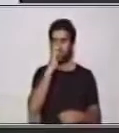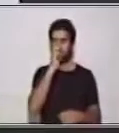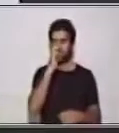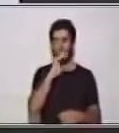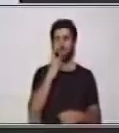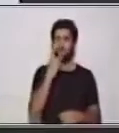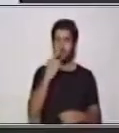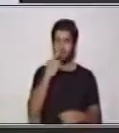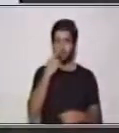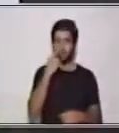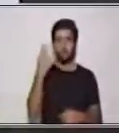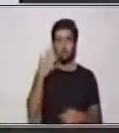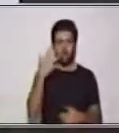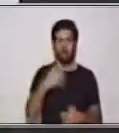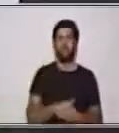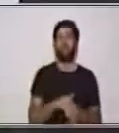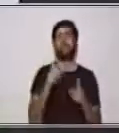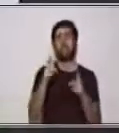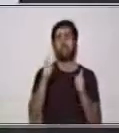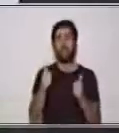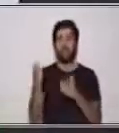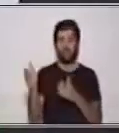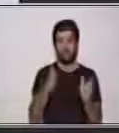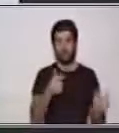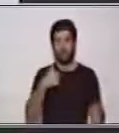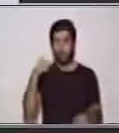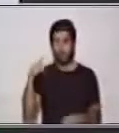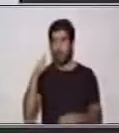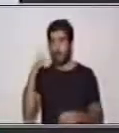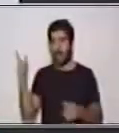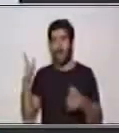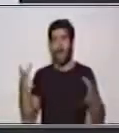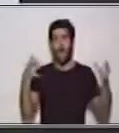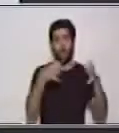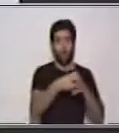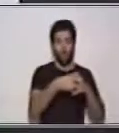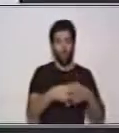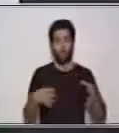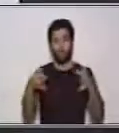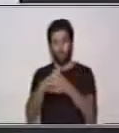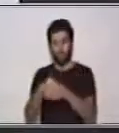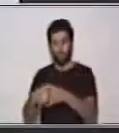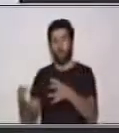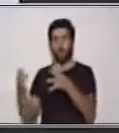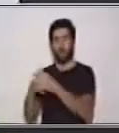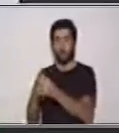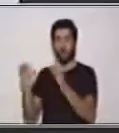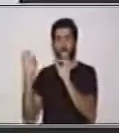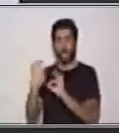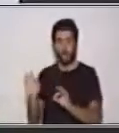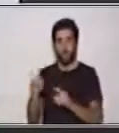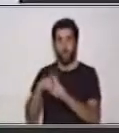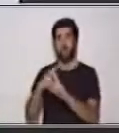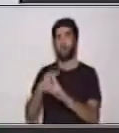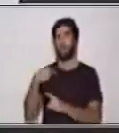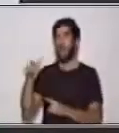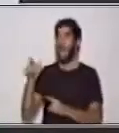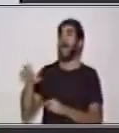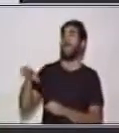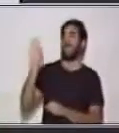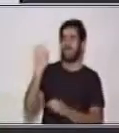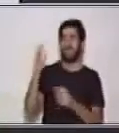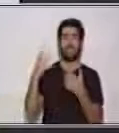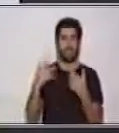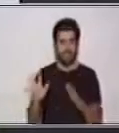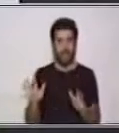agrupado de esta forma. Así, al encontrar el área de esta nueva